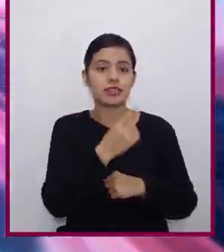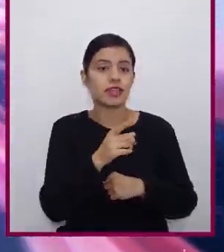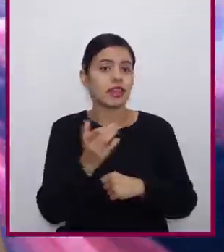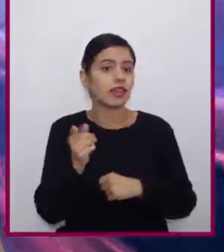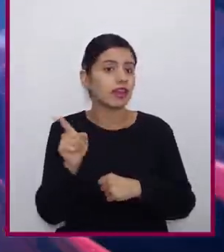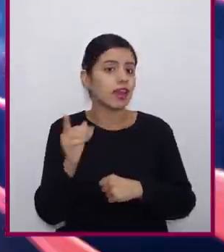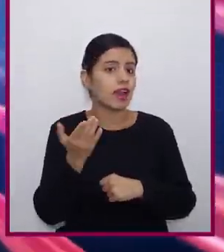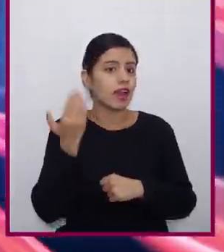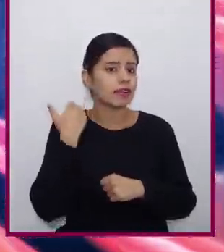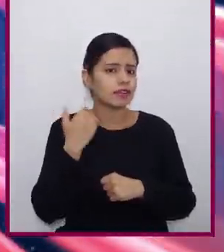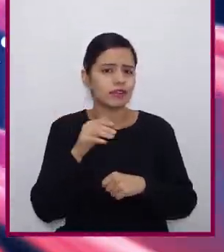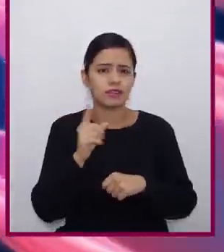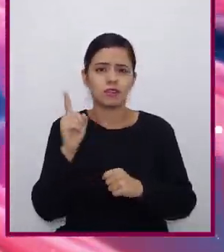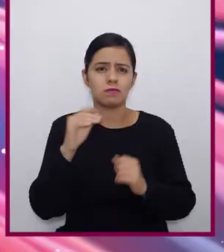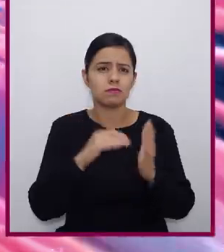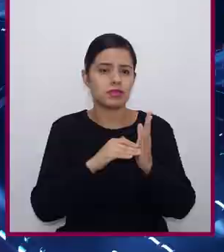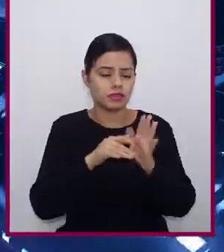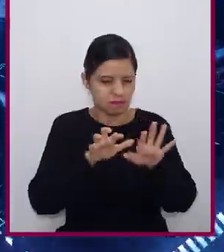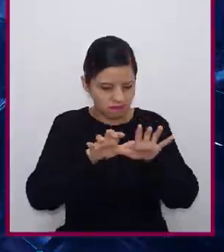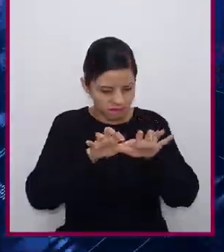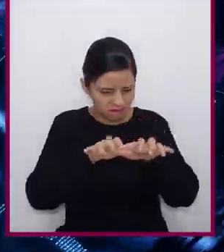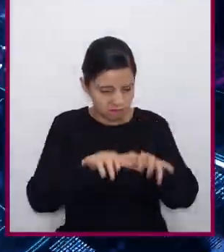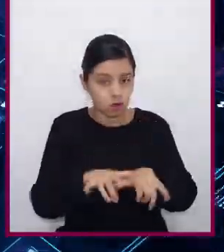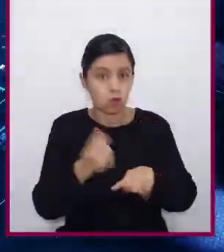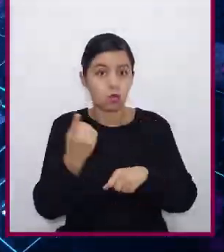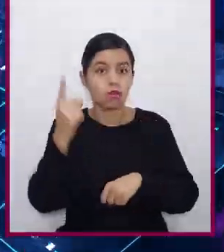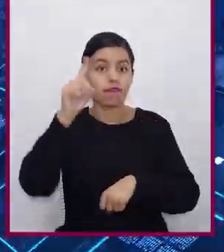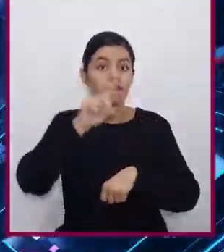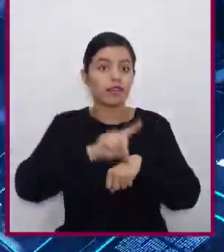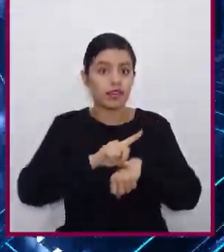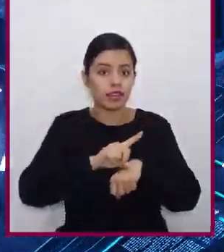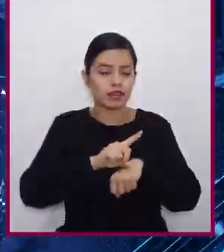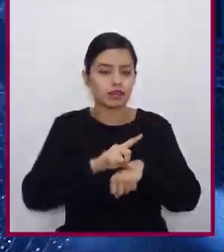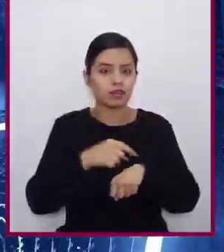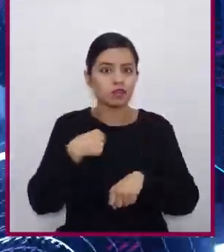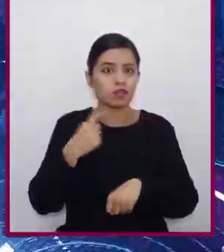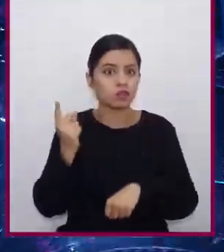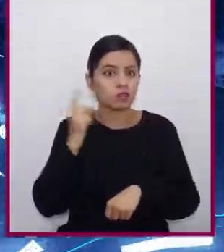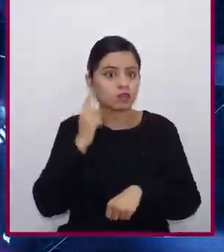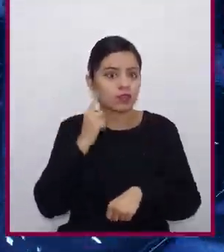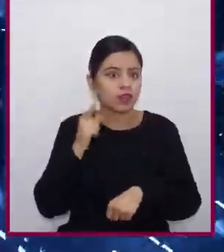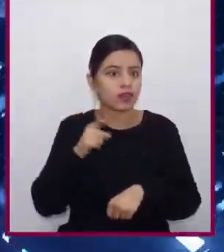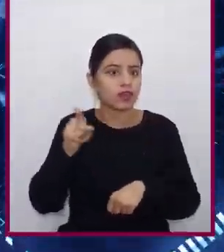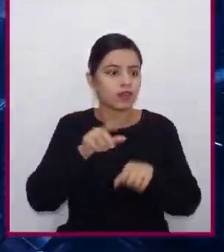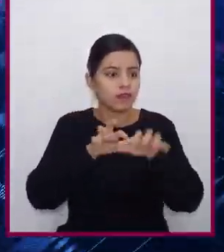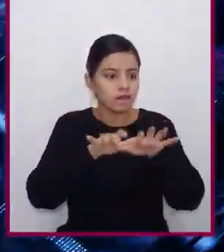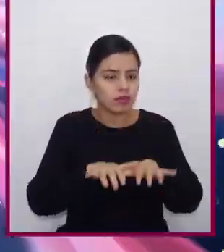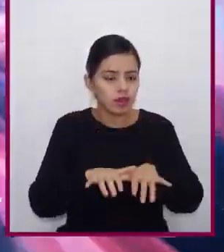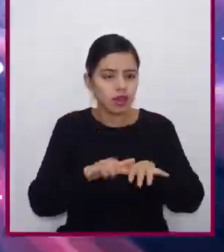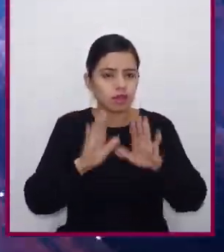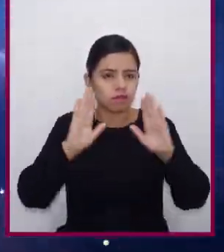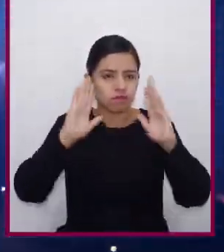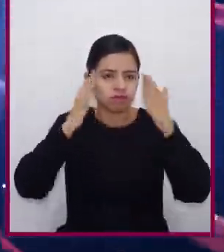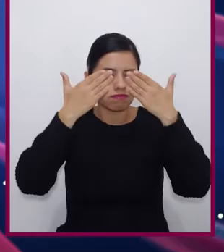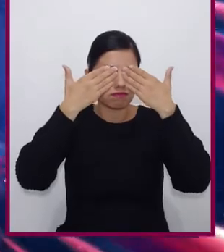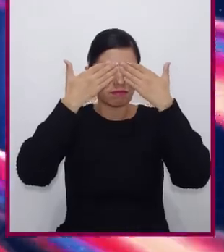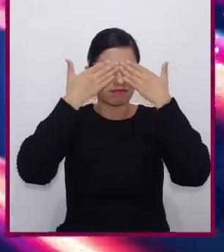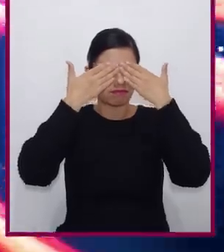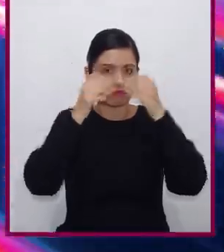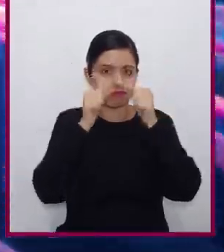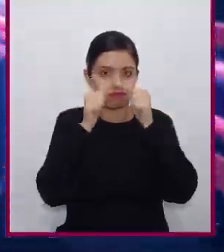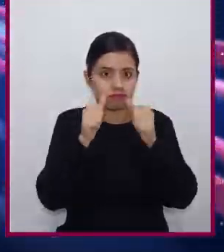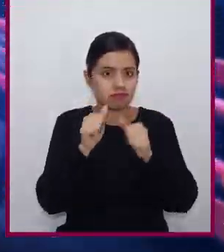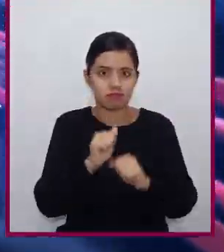programó 1000 variables en un día. Yo una vez escuché que programó esas variables con los ojos cerrados. Dicen que es un